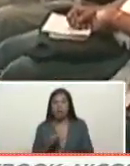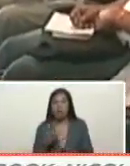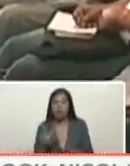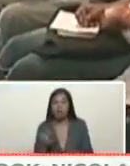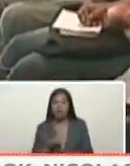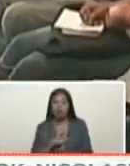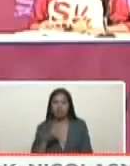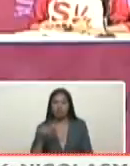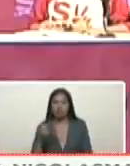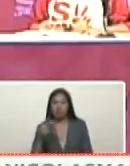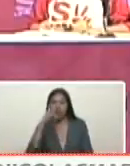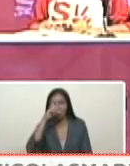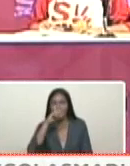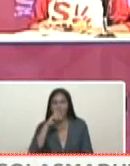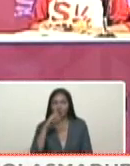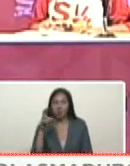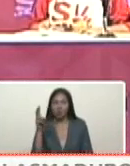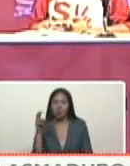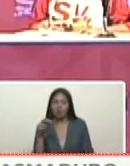en el año 2000,